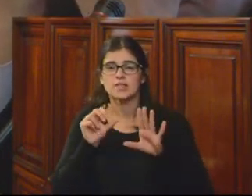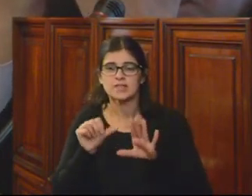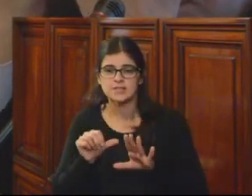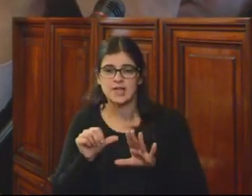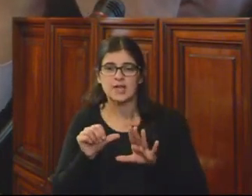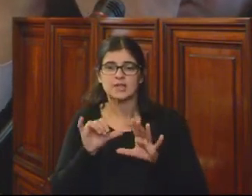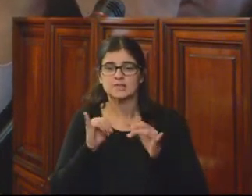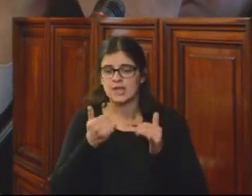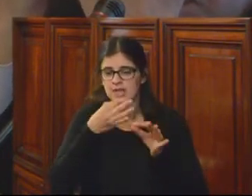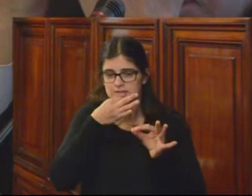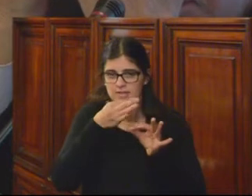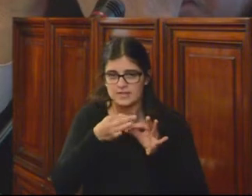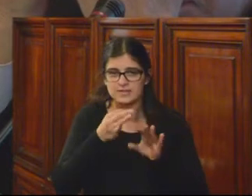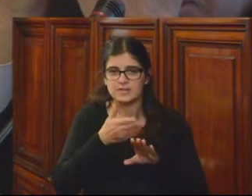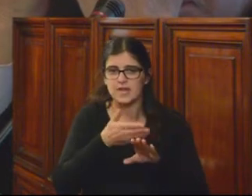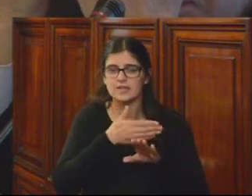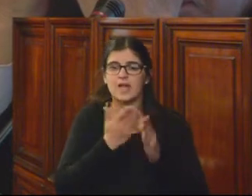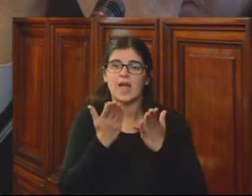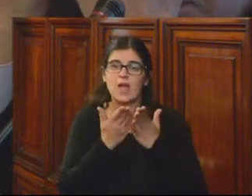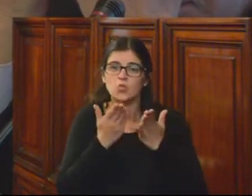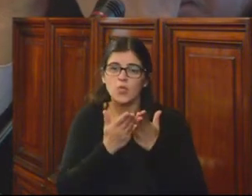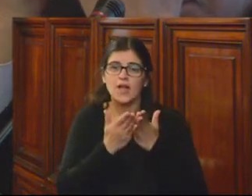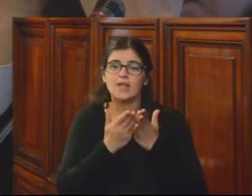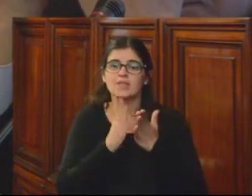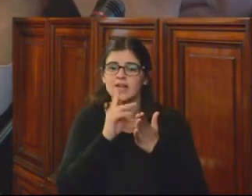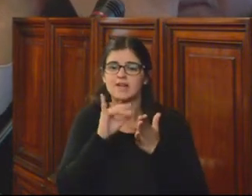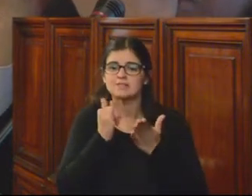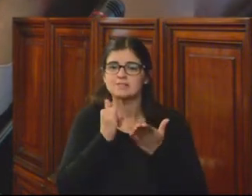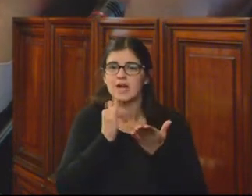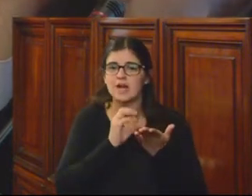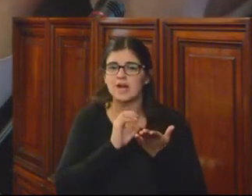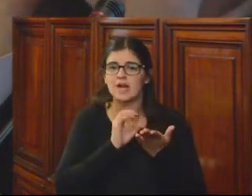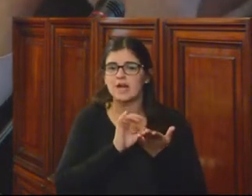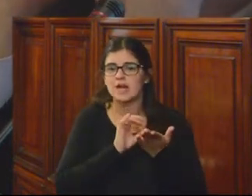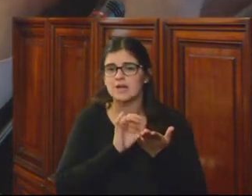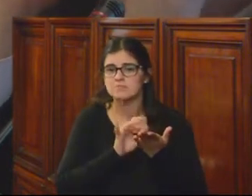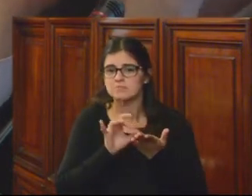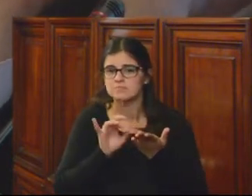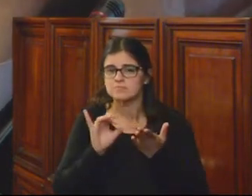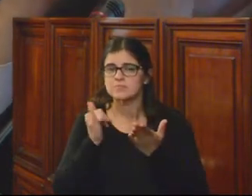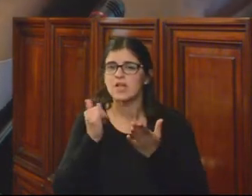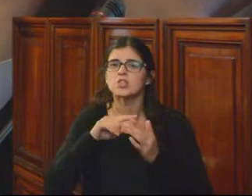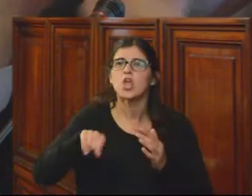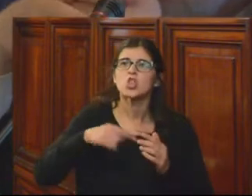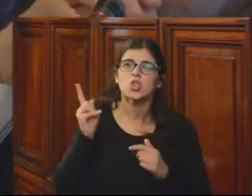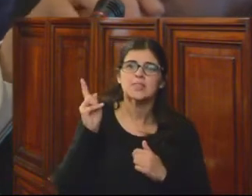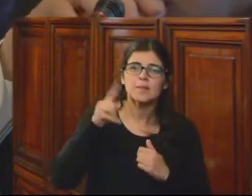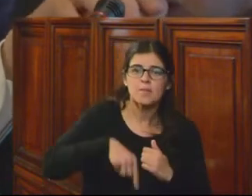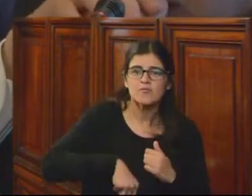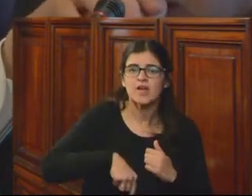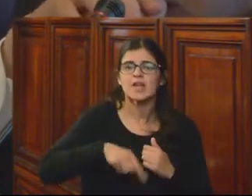886, se decía, estudiantes desincorporados, se utilizó esa expresión, de dónde provienen